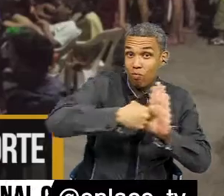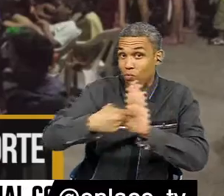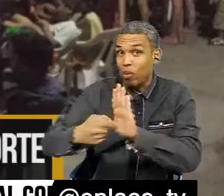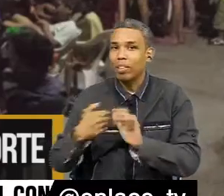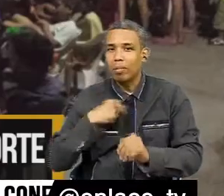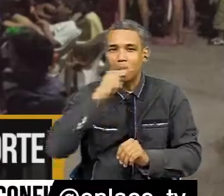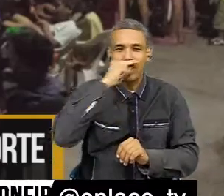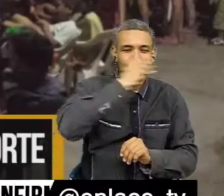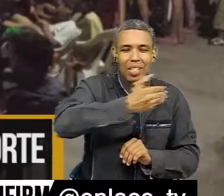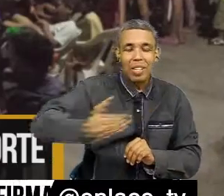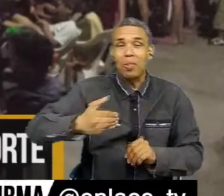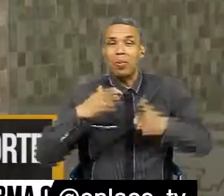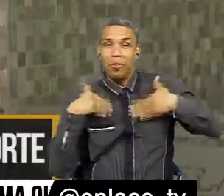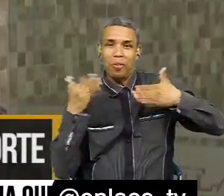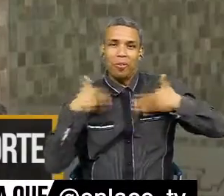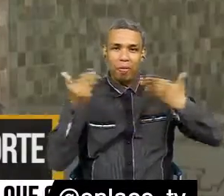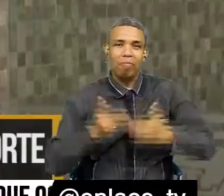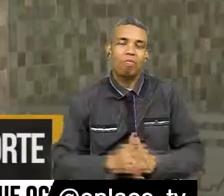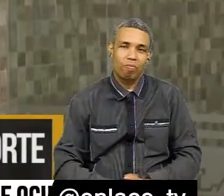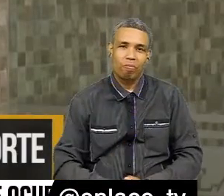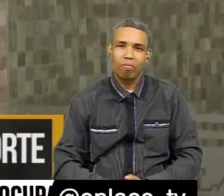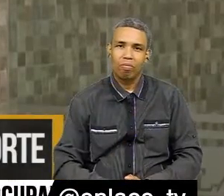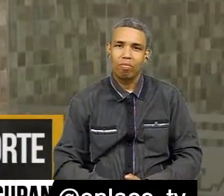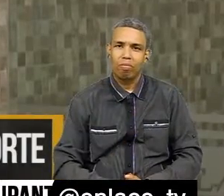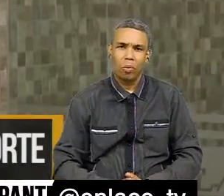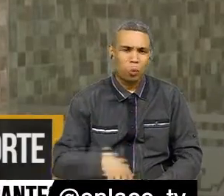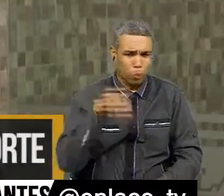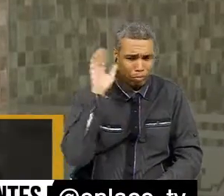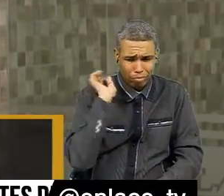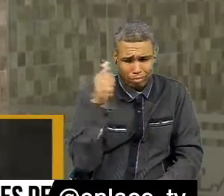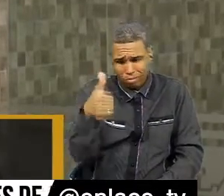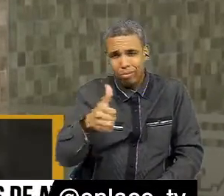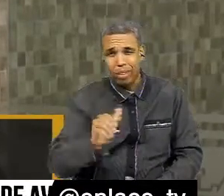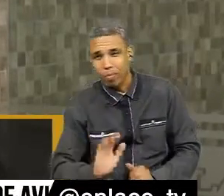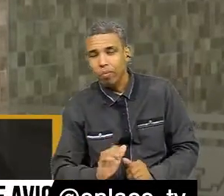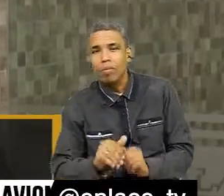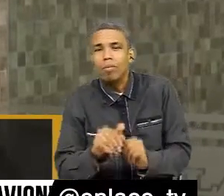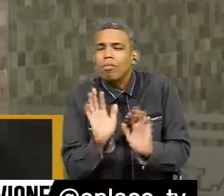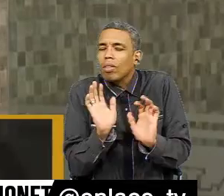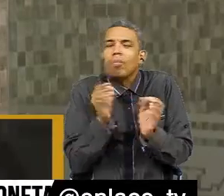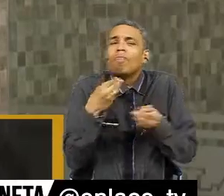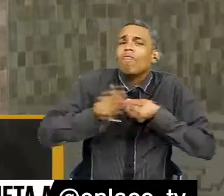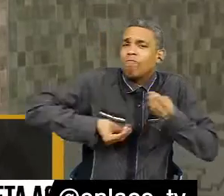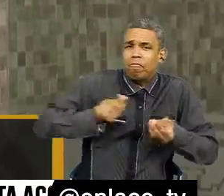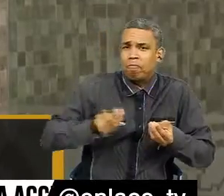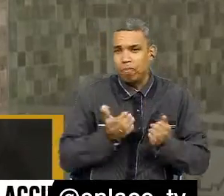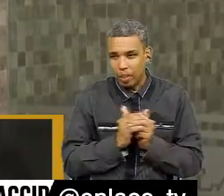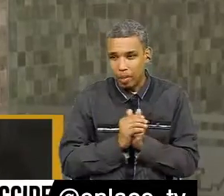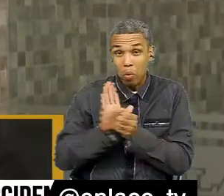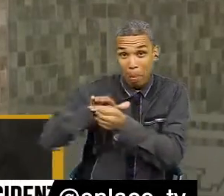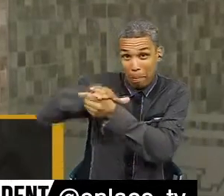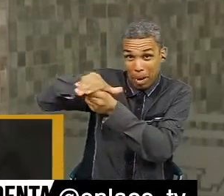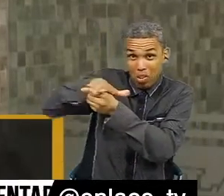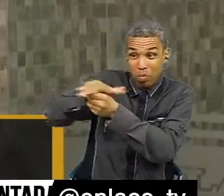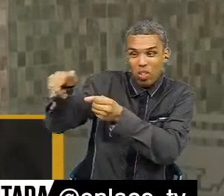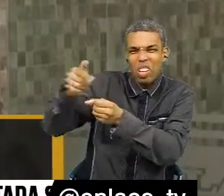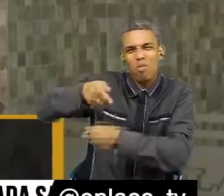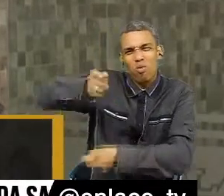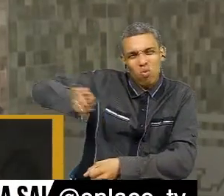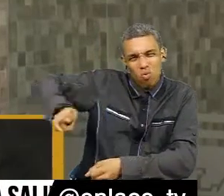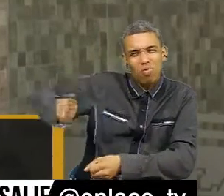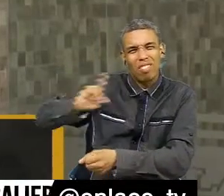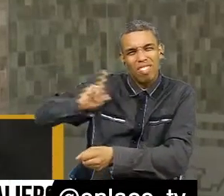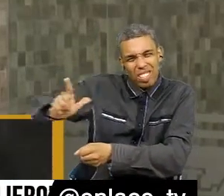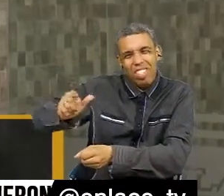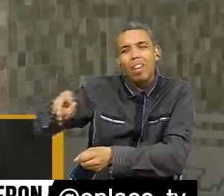pequeños del barrio Colinas del Norte. Algo muy fácil, solamente coordinar con los diferentes gestores de cada barrio. Como sabemos, en cada